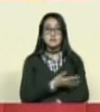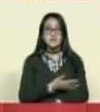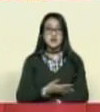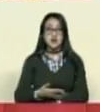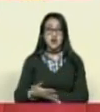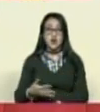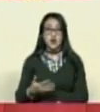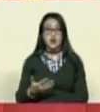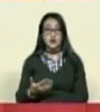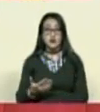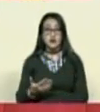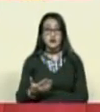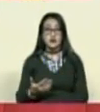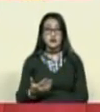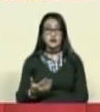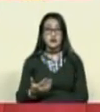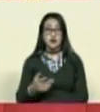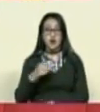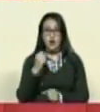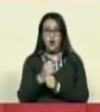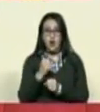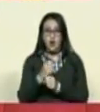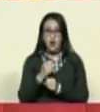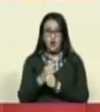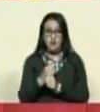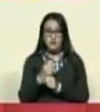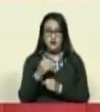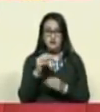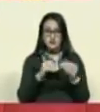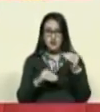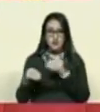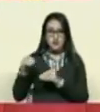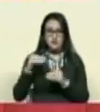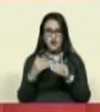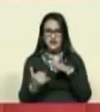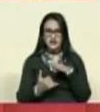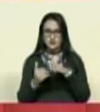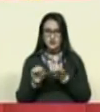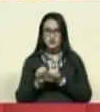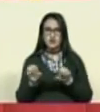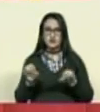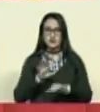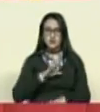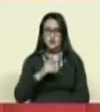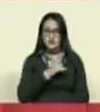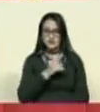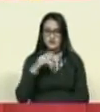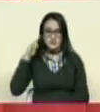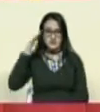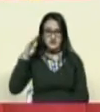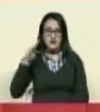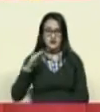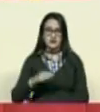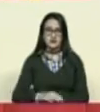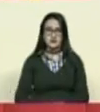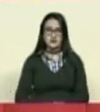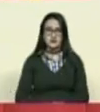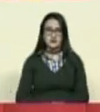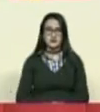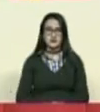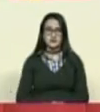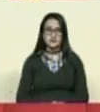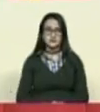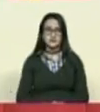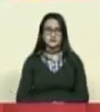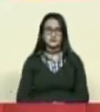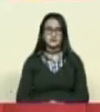41.400 millones de bolívares para obras de infraestructuras de institutos educativos de la Universidad Militar Bolivariana. Quiere